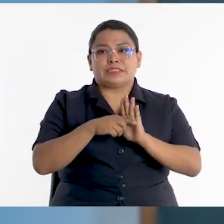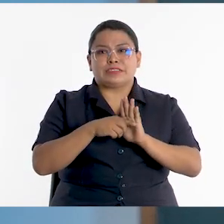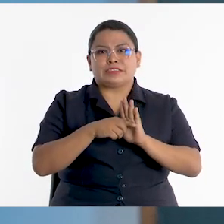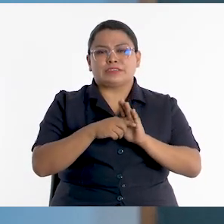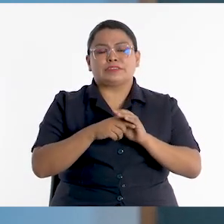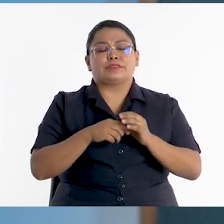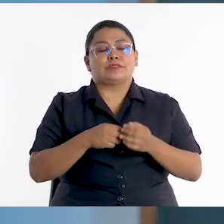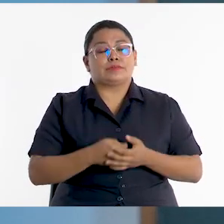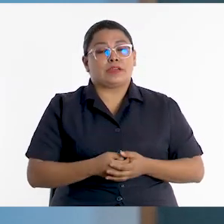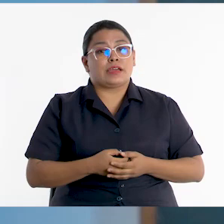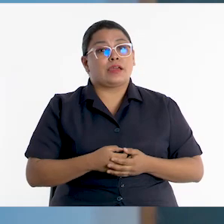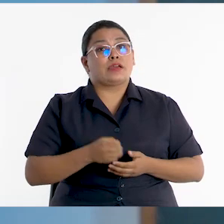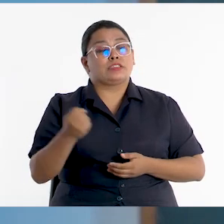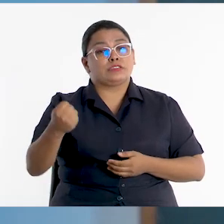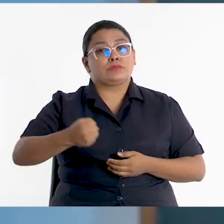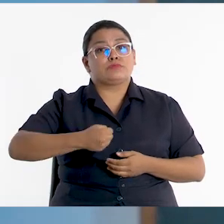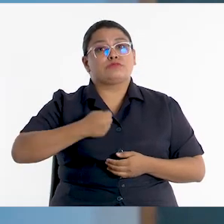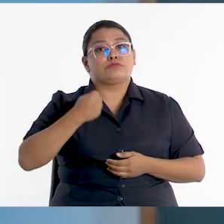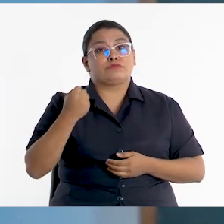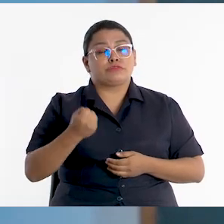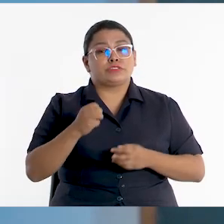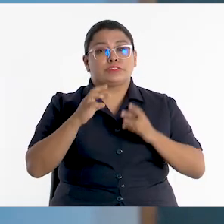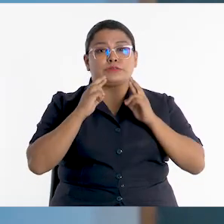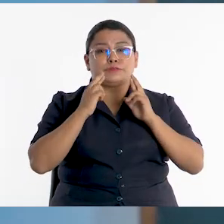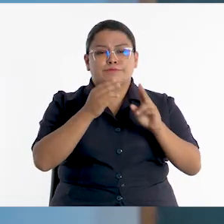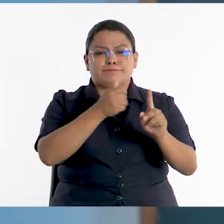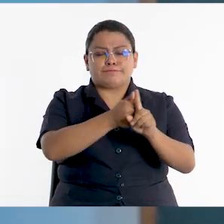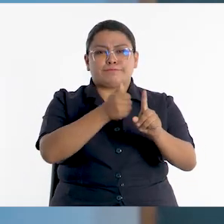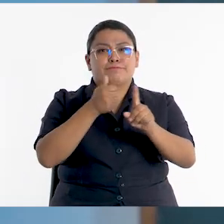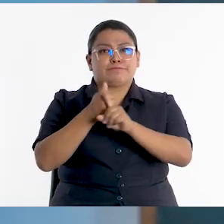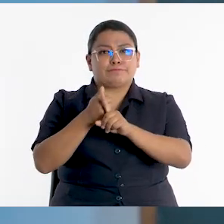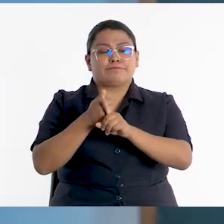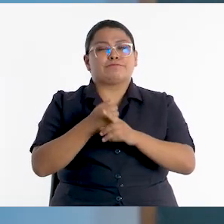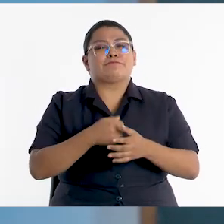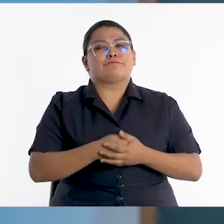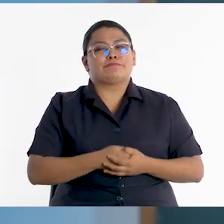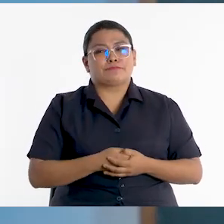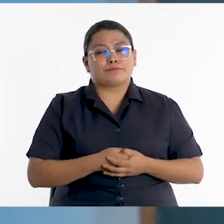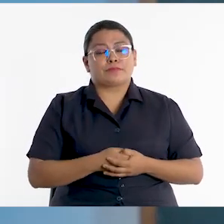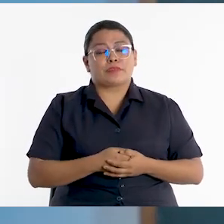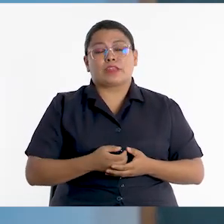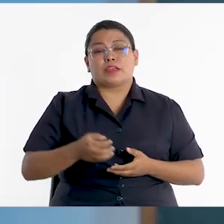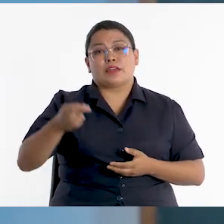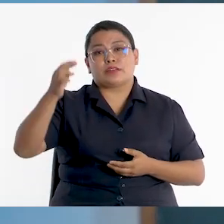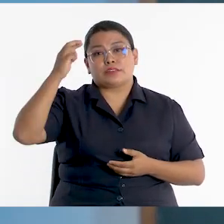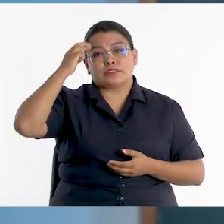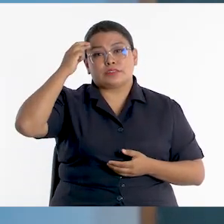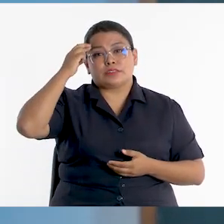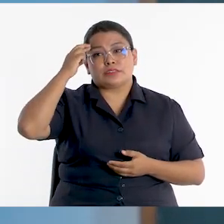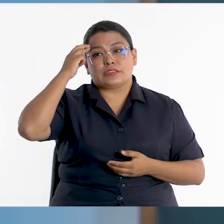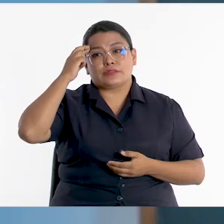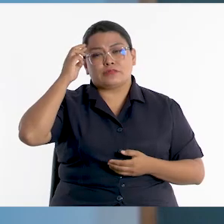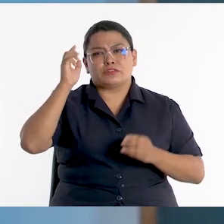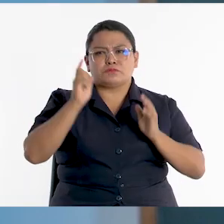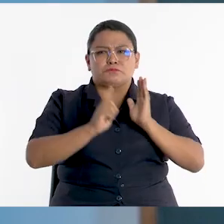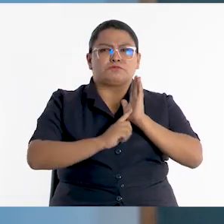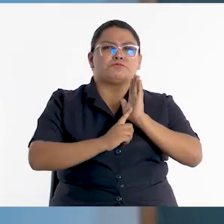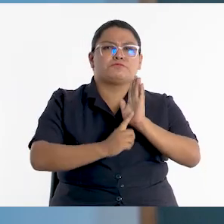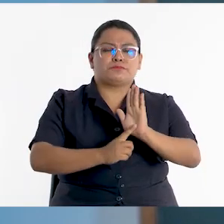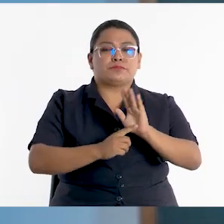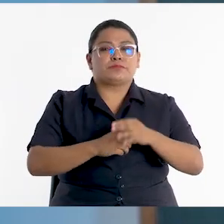escuchar, pero es de suma importancia que respondan cada una de esas preguntas. Por ello, Josué va a ser su